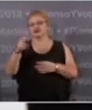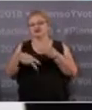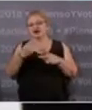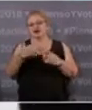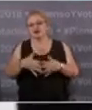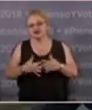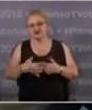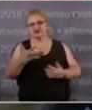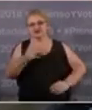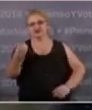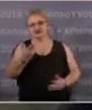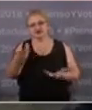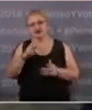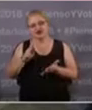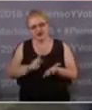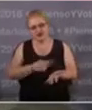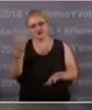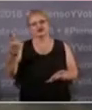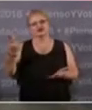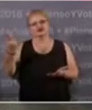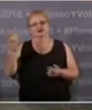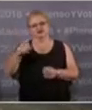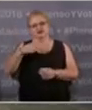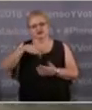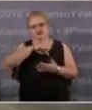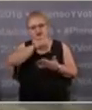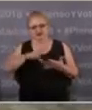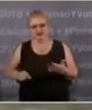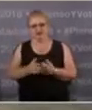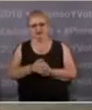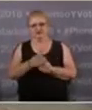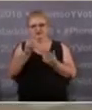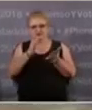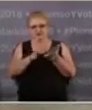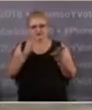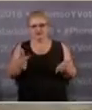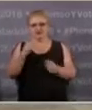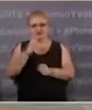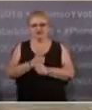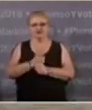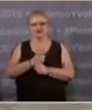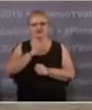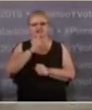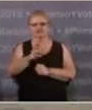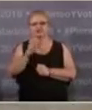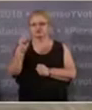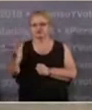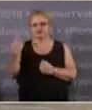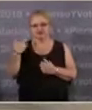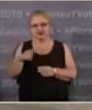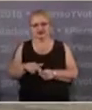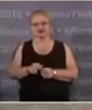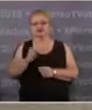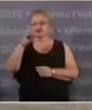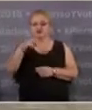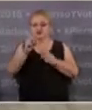replantear el escenario de seguridad de nuestro país. Muchas gracias, candidata. Adelante con la primera réplica, maestra. Gracias, candidata. Sin duda,